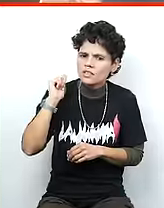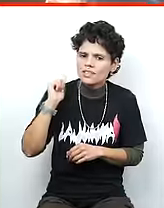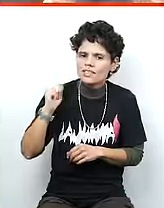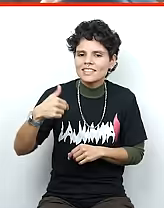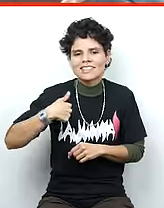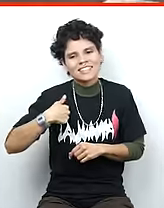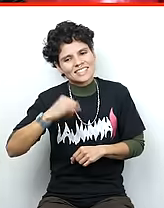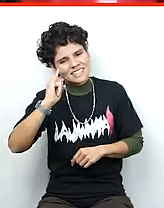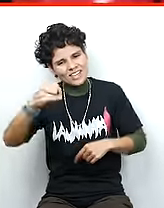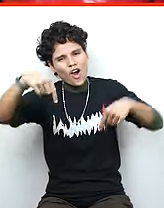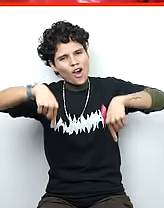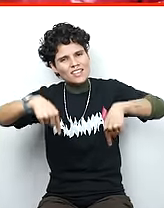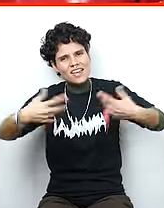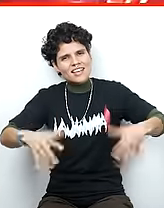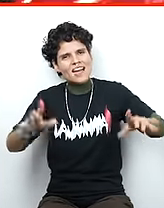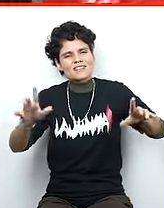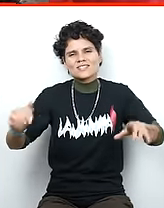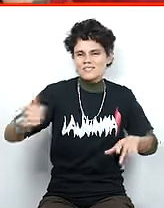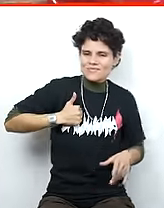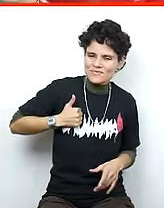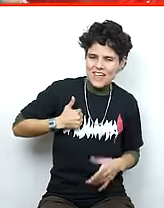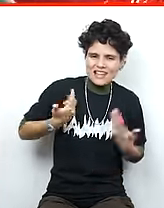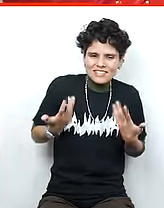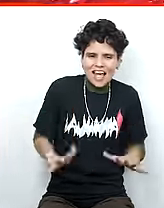día estoy de cumpleaños, hermano.